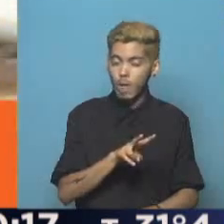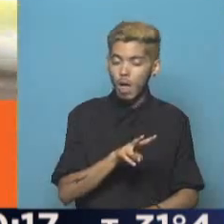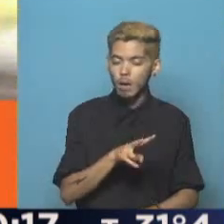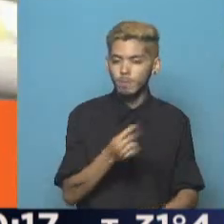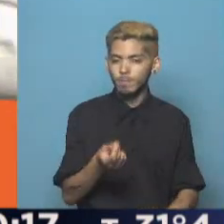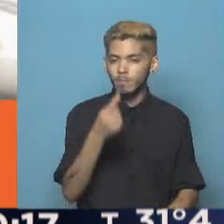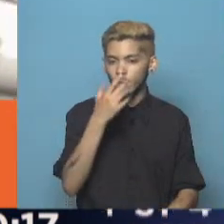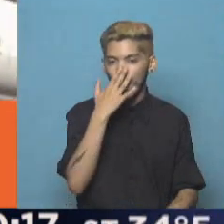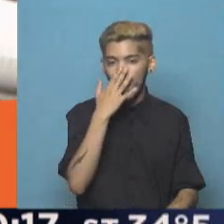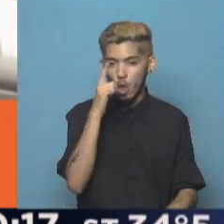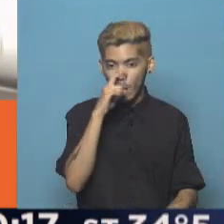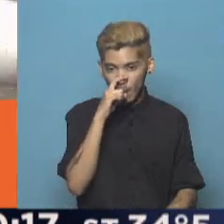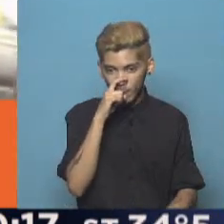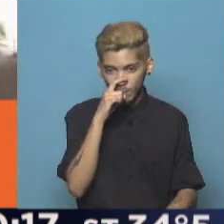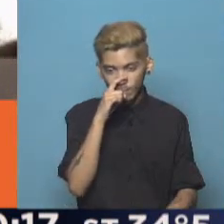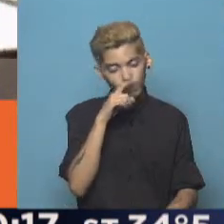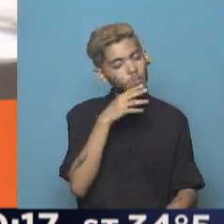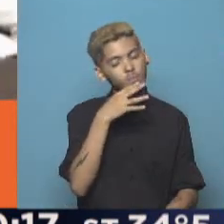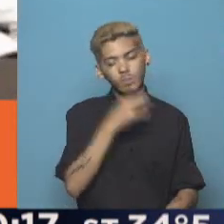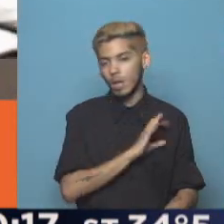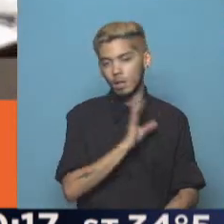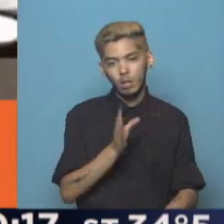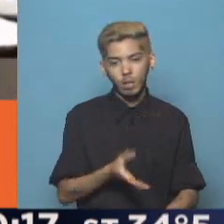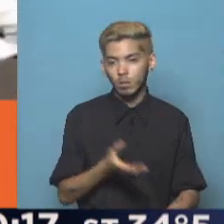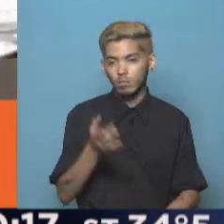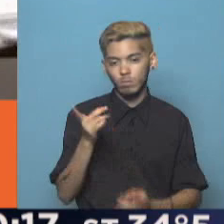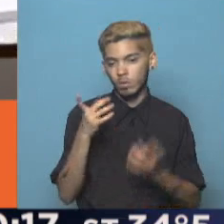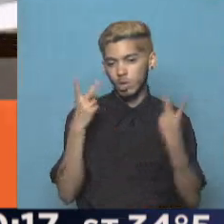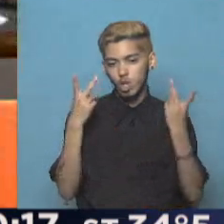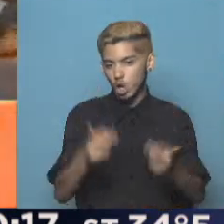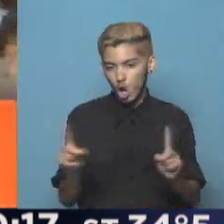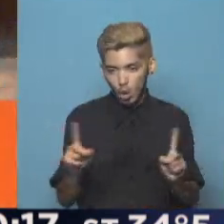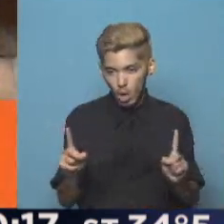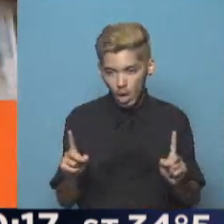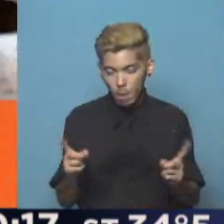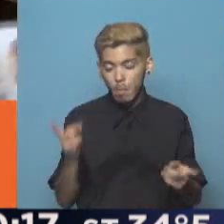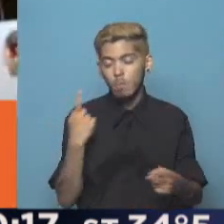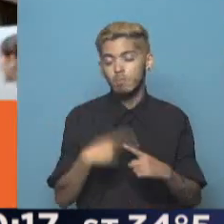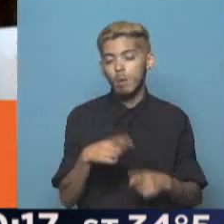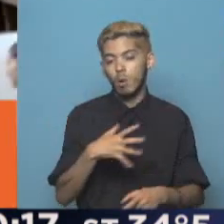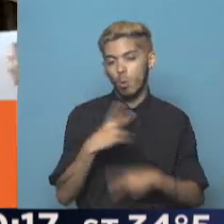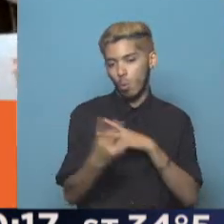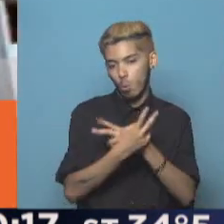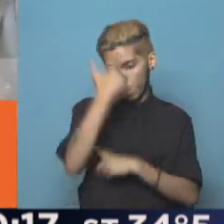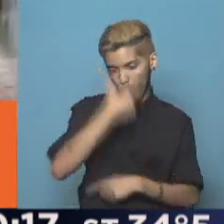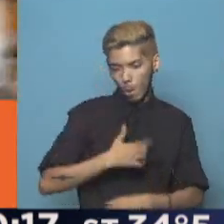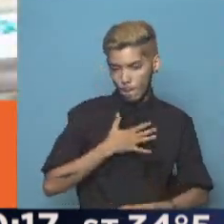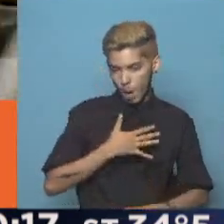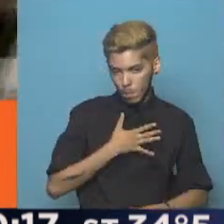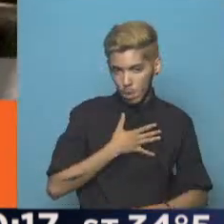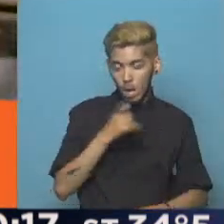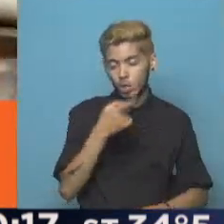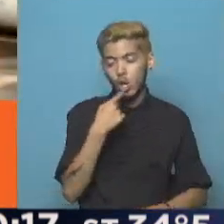de Belgrano de Córdoba tomó la determinación de, señores, no viajamos por seguridad. Esto lo reafirmó la